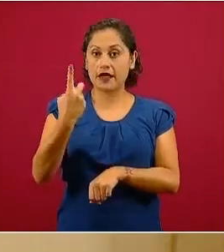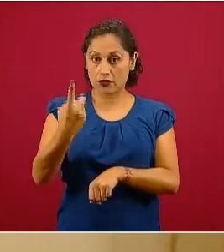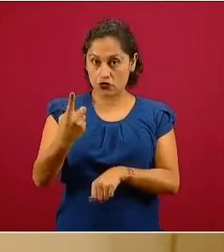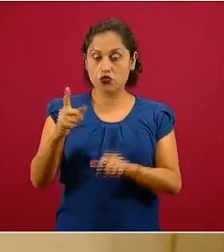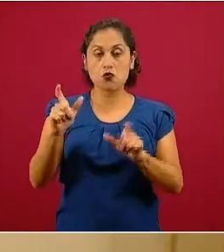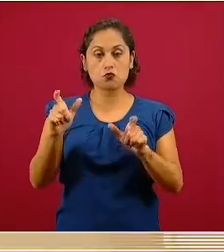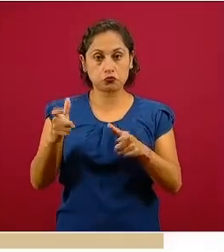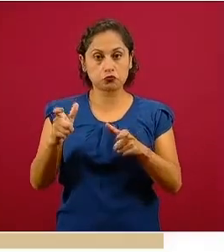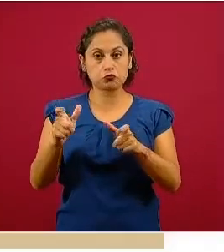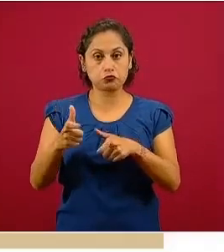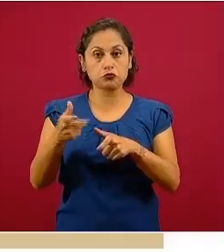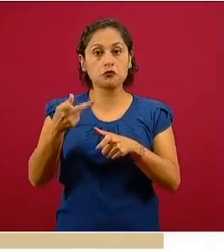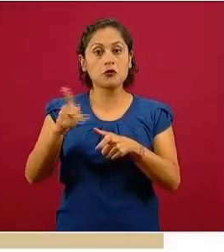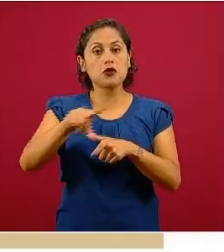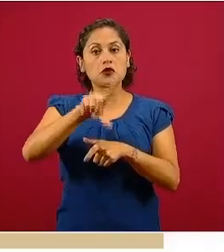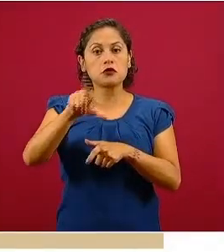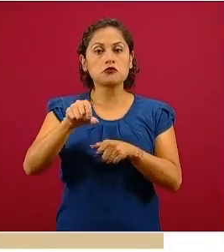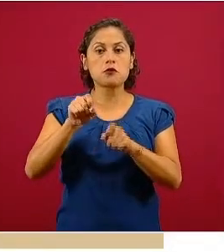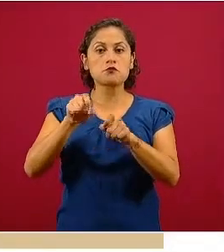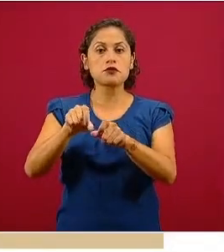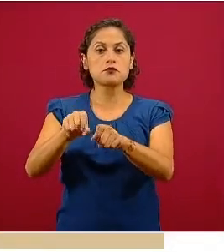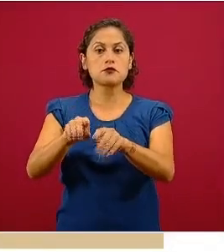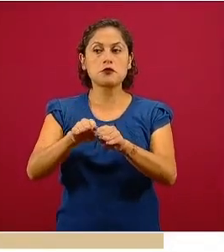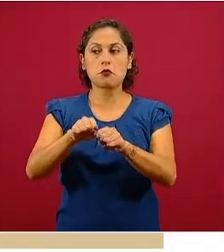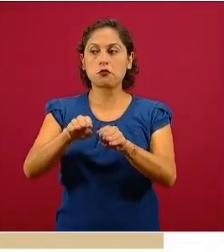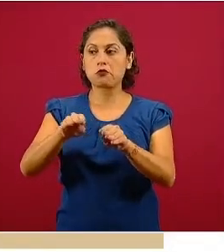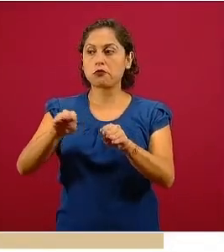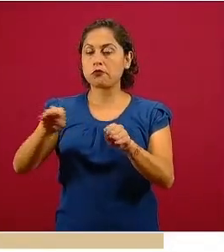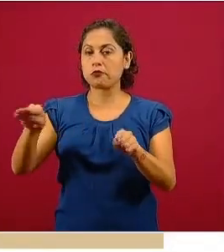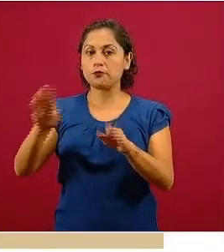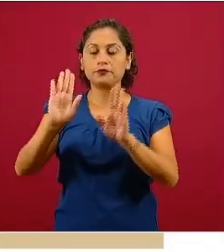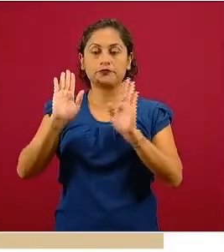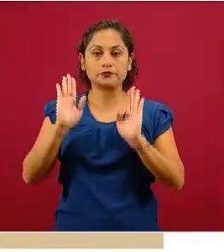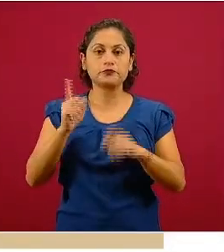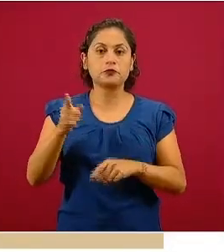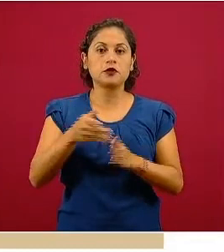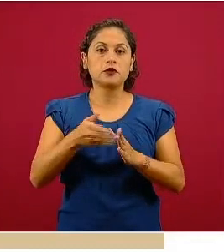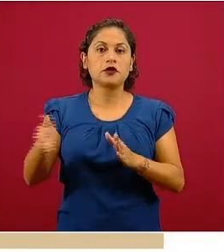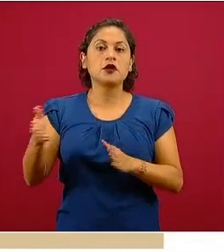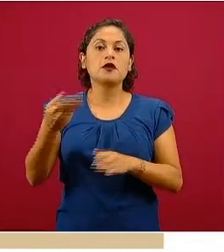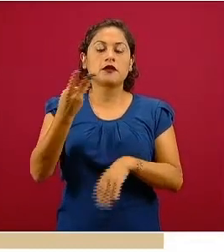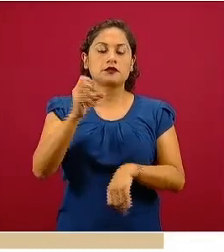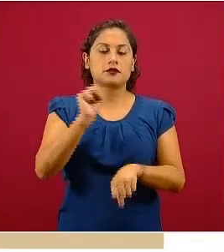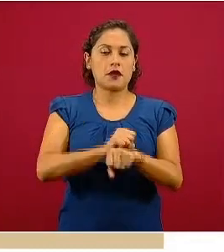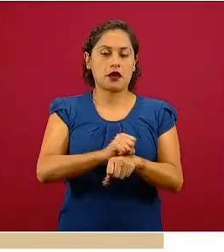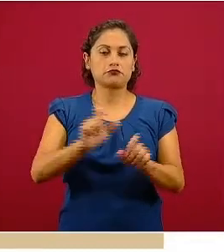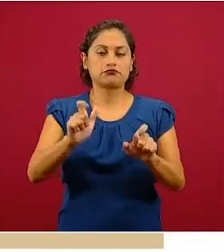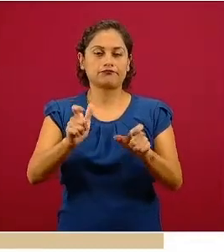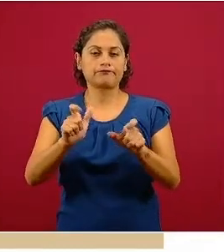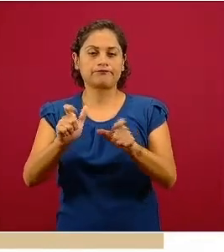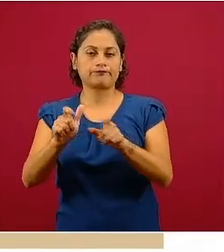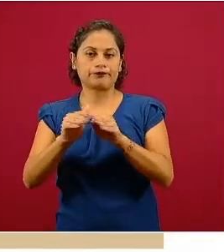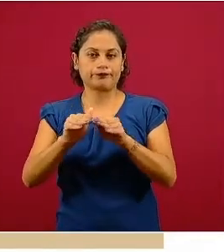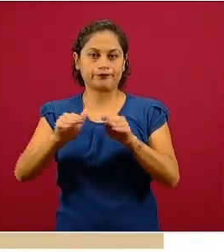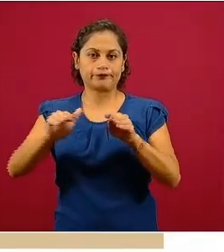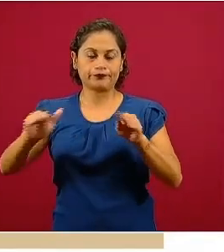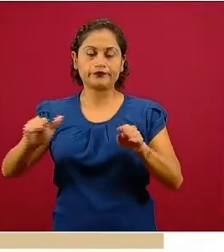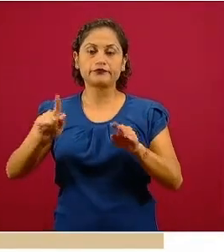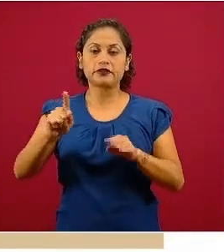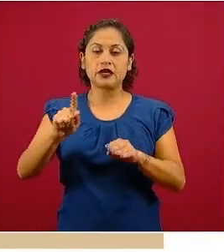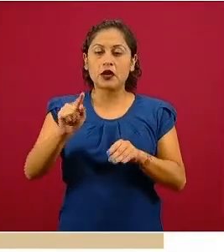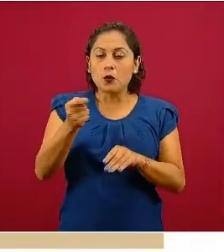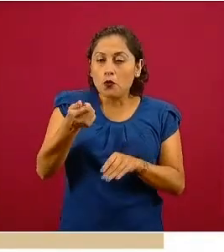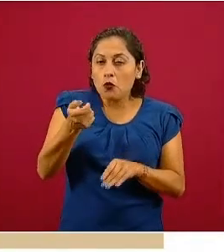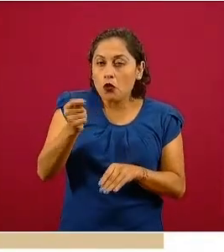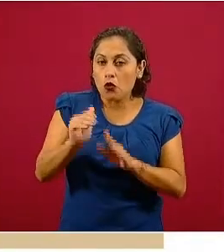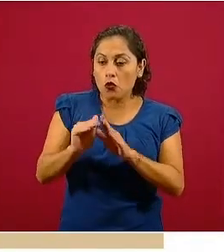comportamiento prácticamente de meseta en las últimas 3 semanas con una tendencia ligeramente hacia arriba, pero realmente